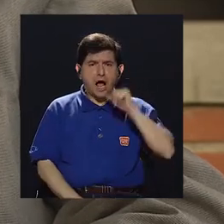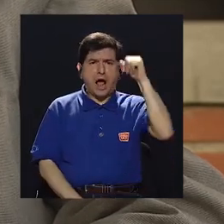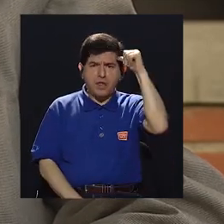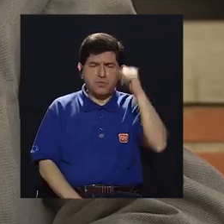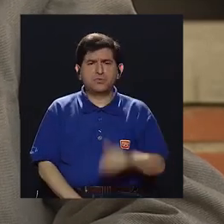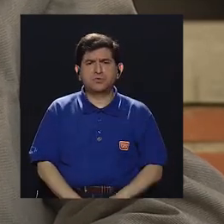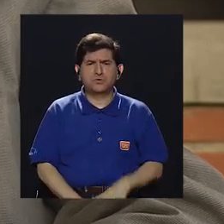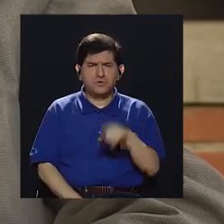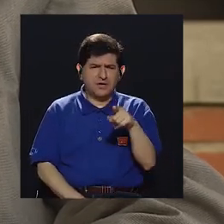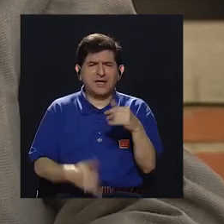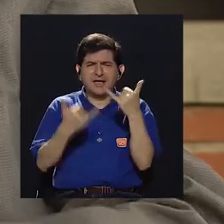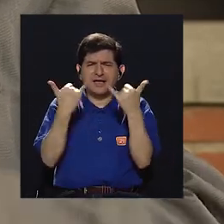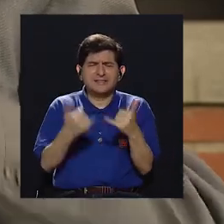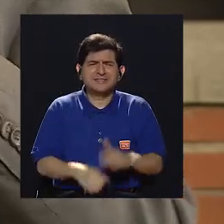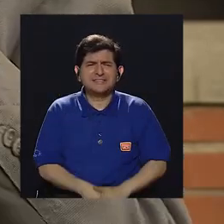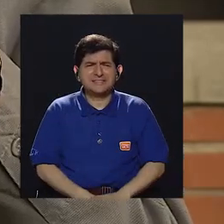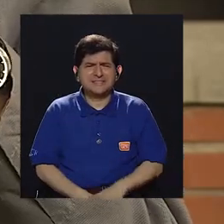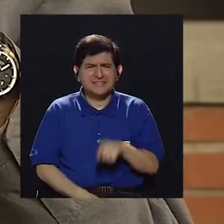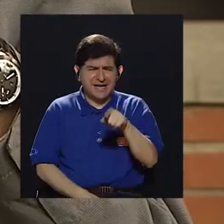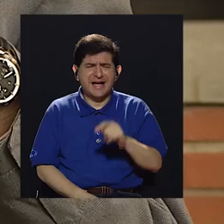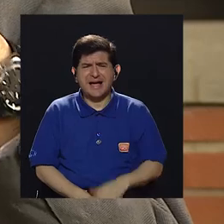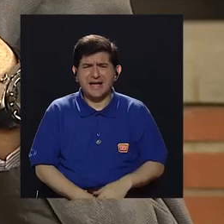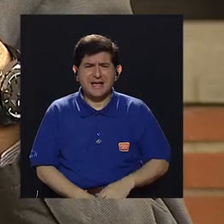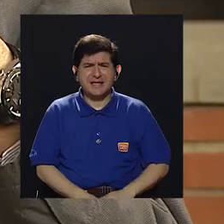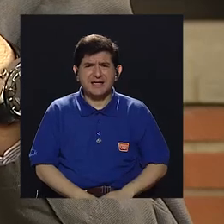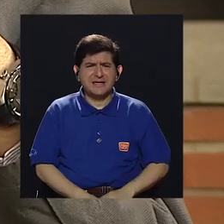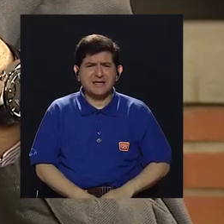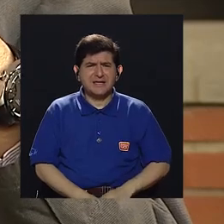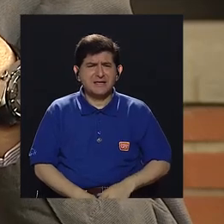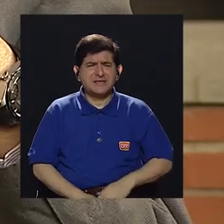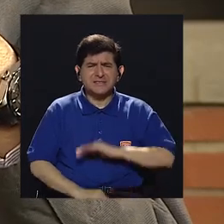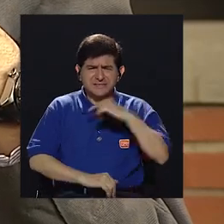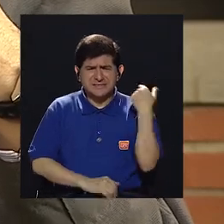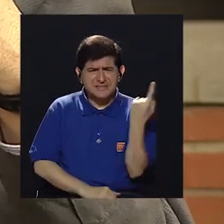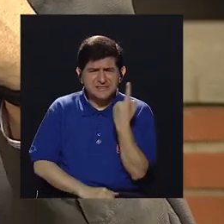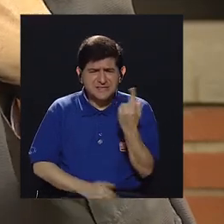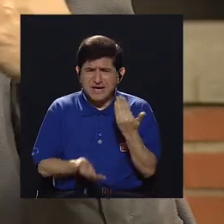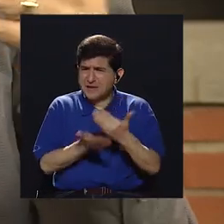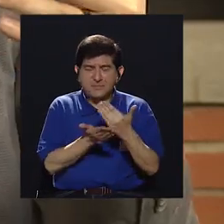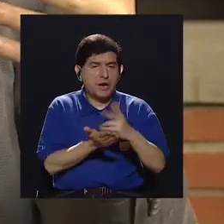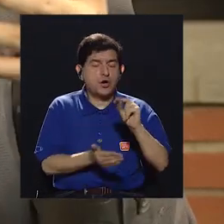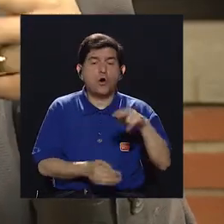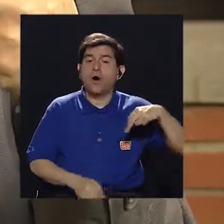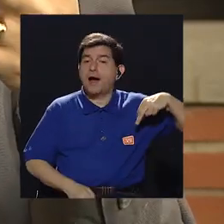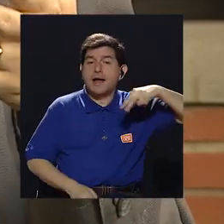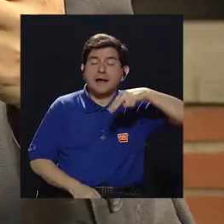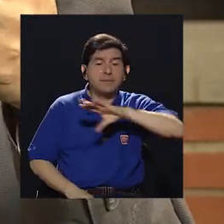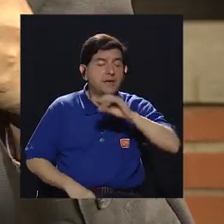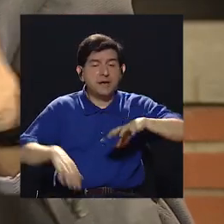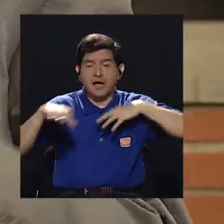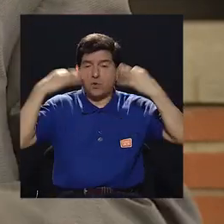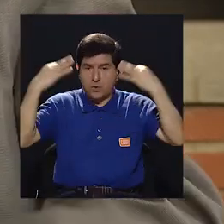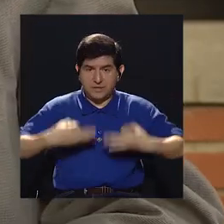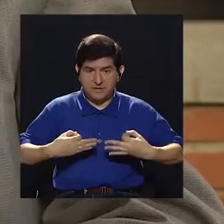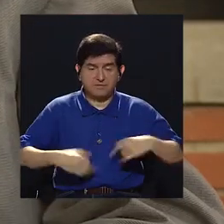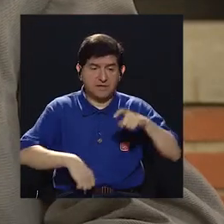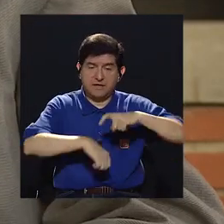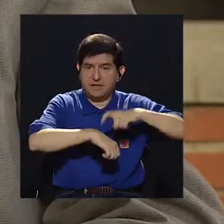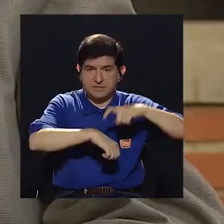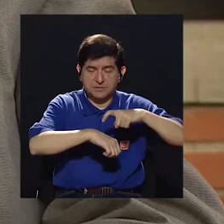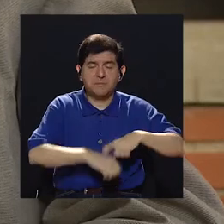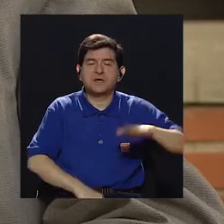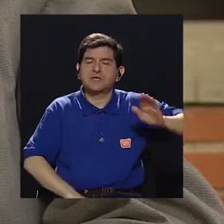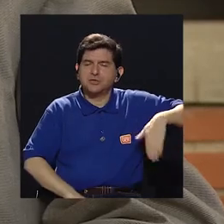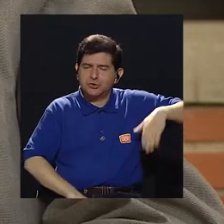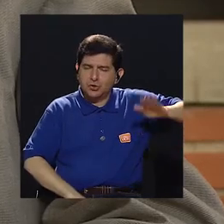tiene mucha claudicación, o sea que no es que lo moleste todo el tiempo, sino que lo molesta cuando camina o hace algún ejercicio. Eso generalmente